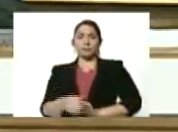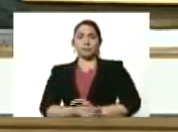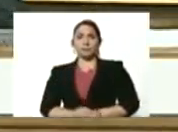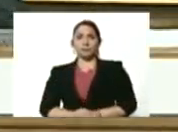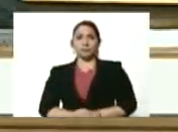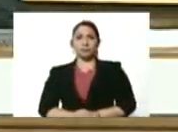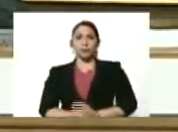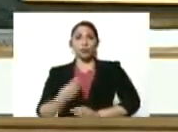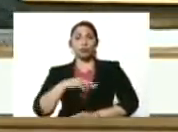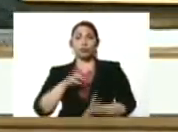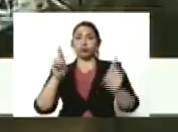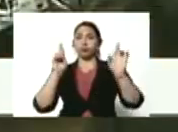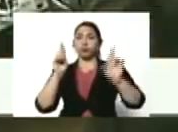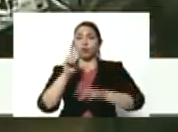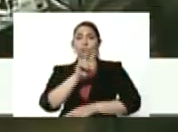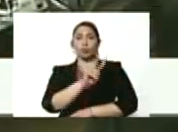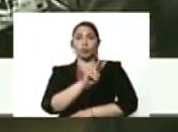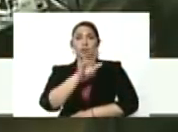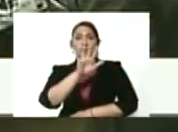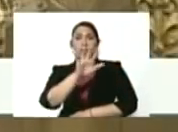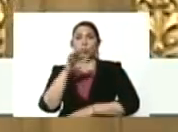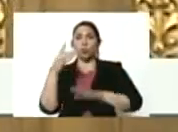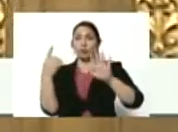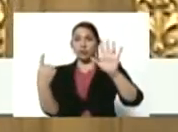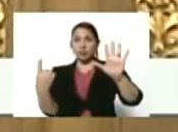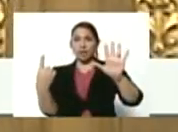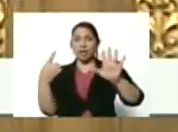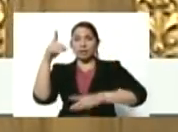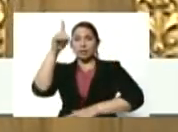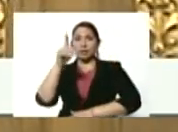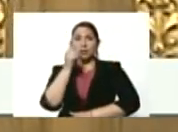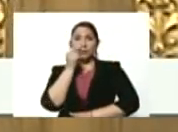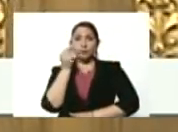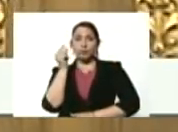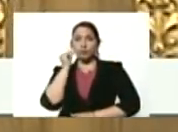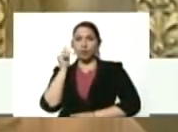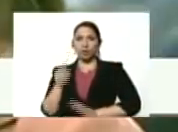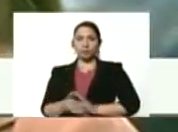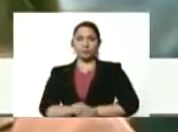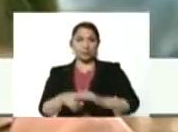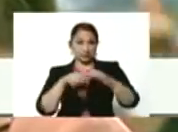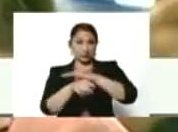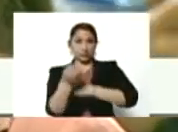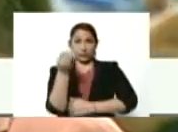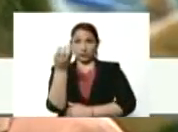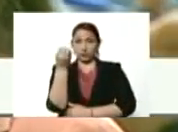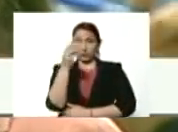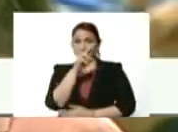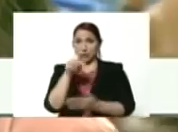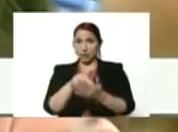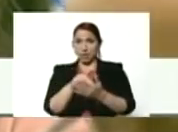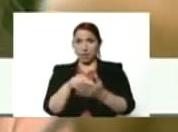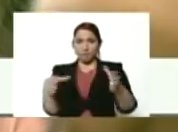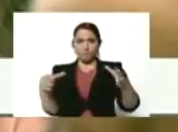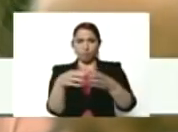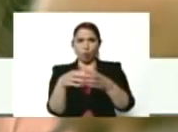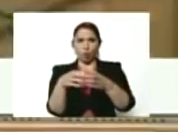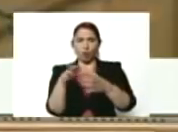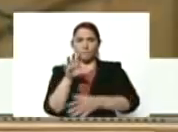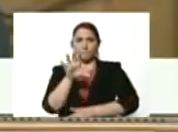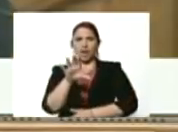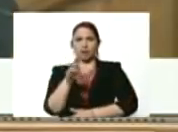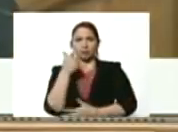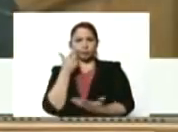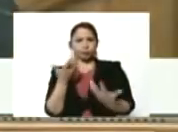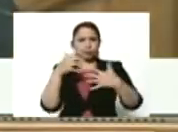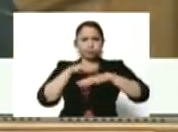Afortunadamente tenemos 256 diputados y diputadas del bloque de la patria